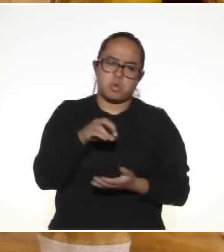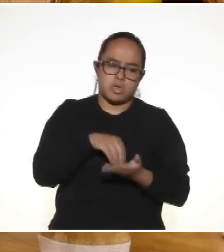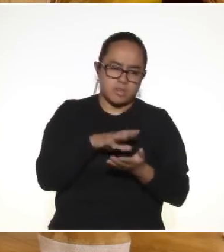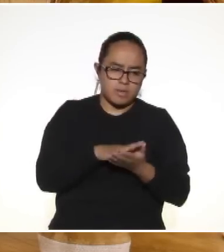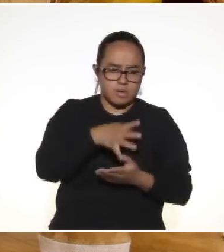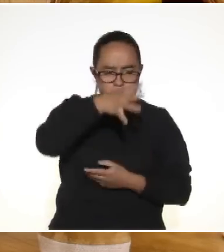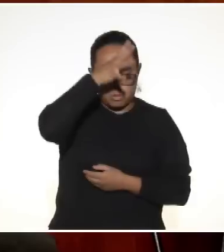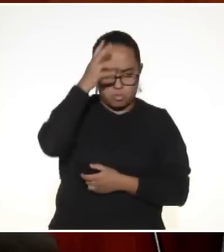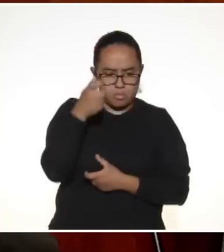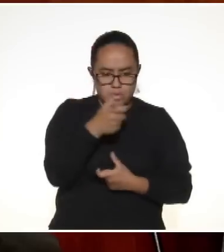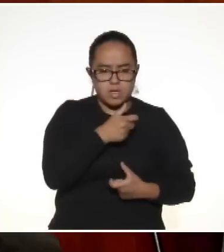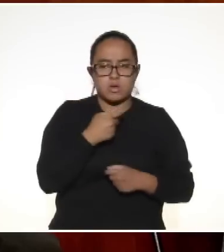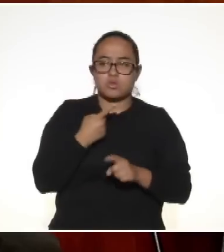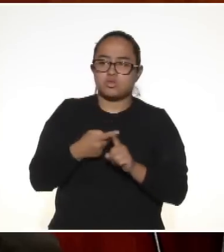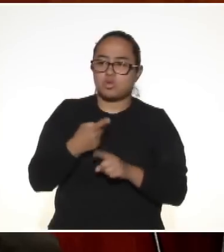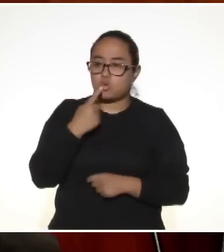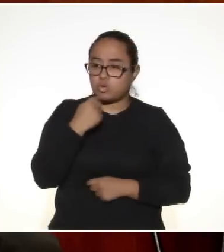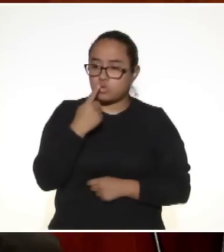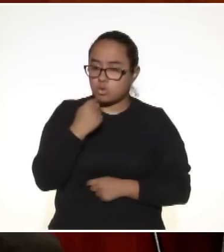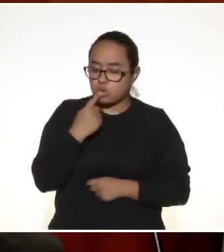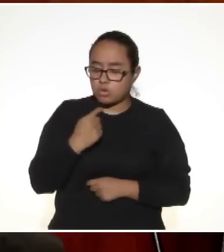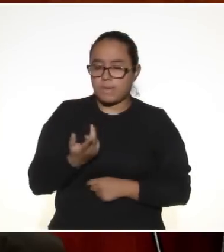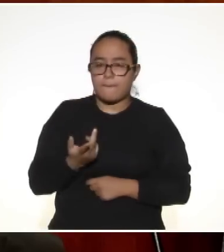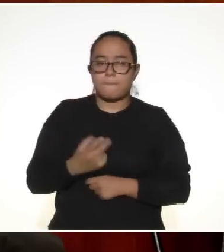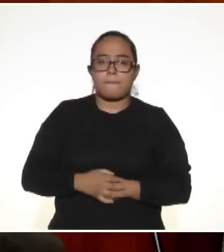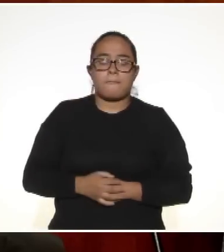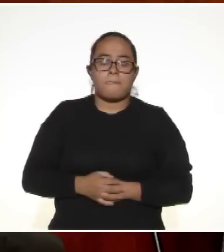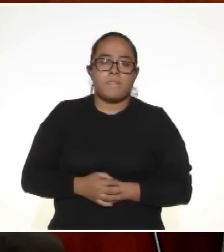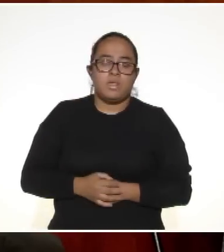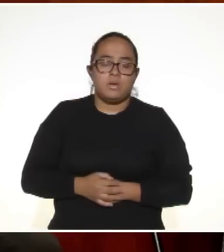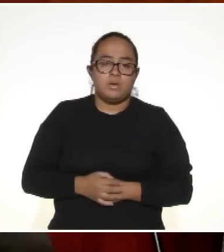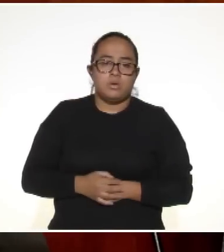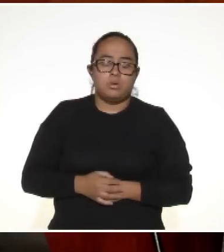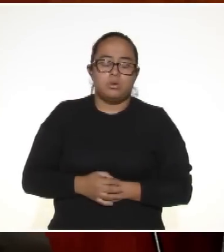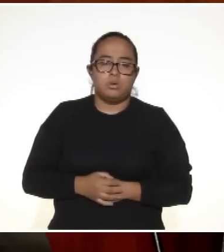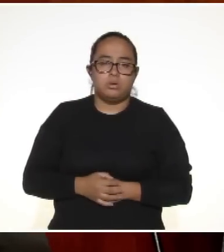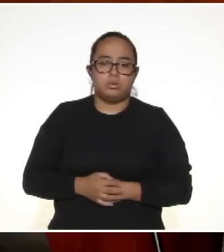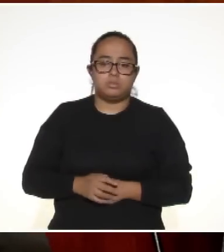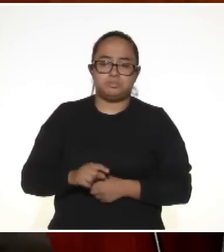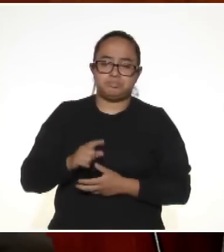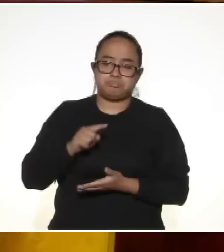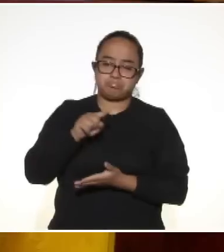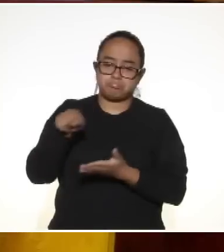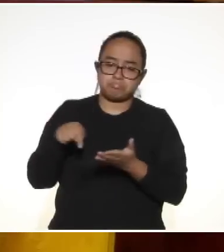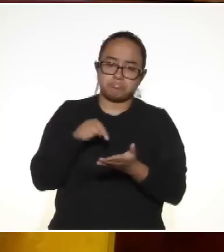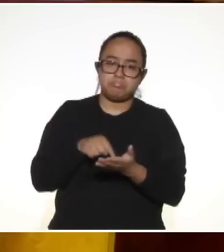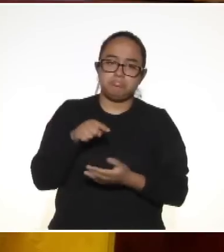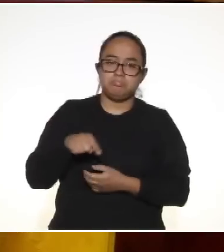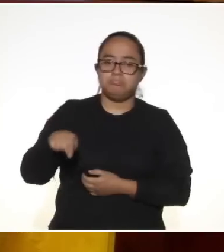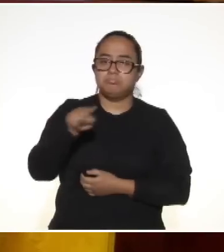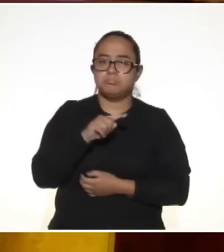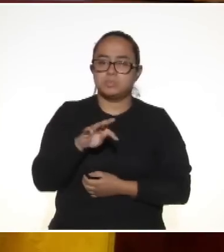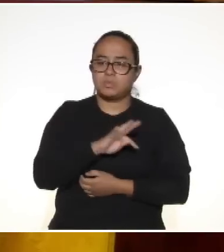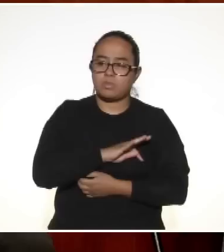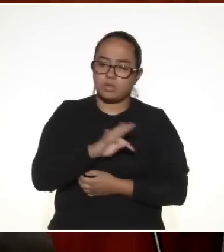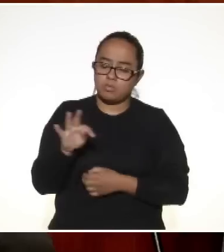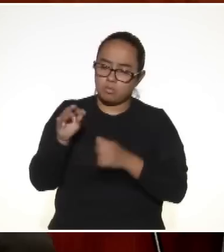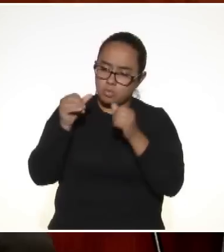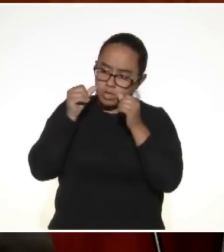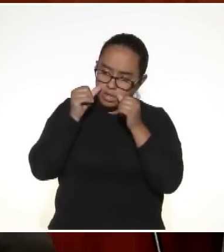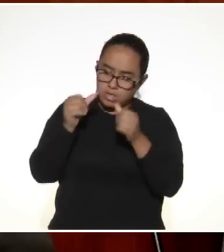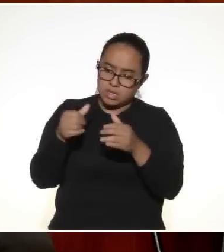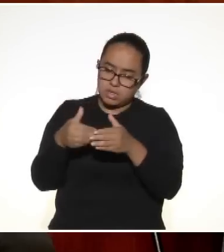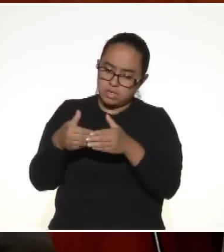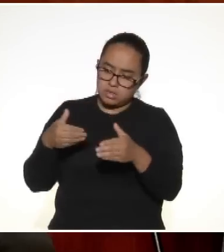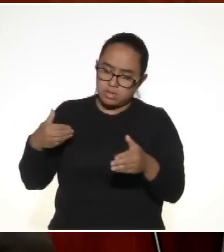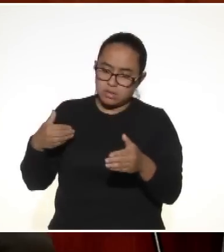número de Cruz Roja, que podamos tener aquellos sitios donde puedan brindarnos la atención